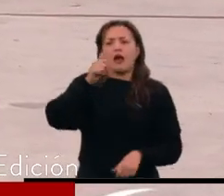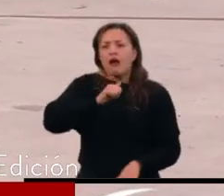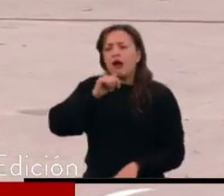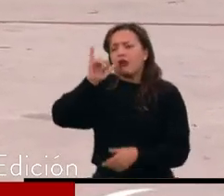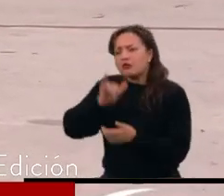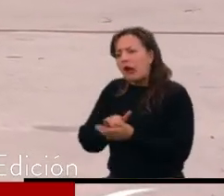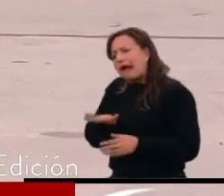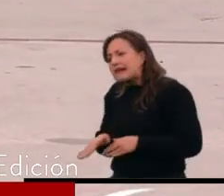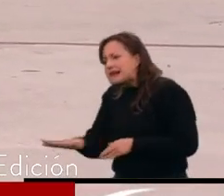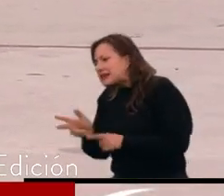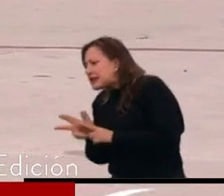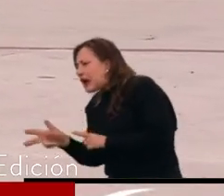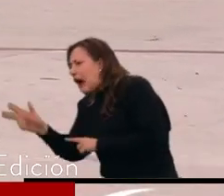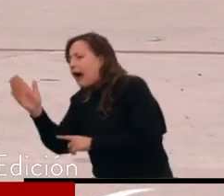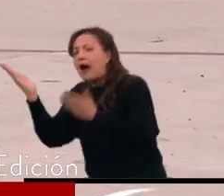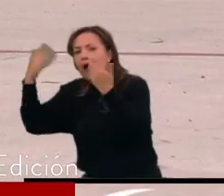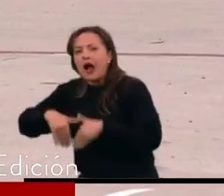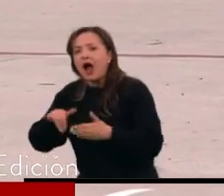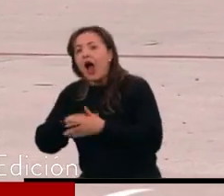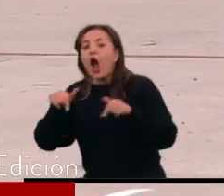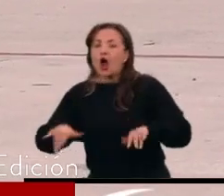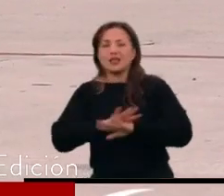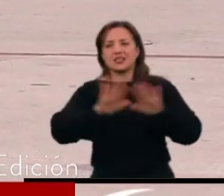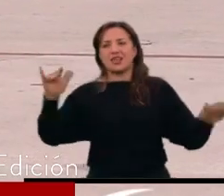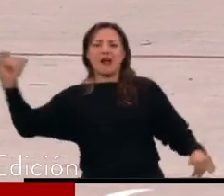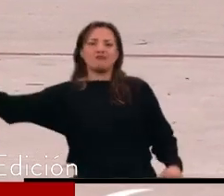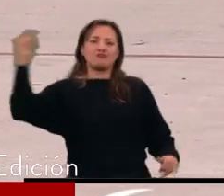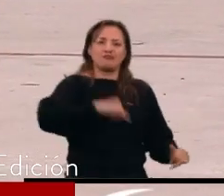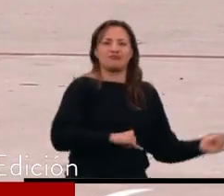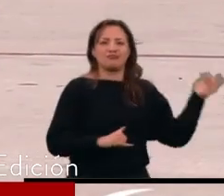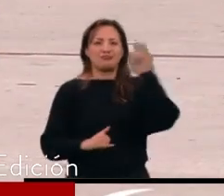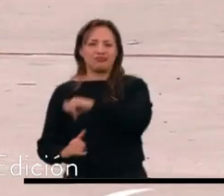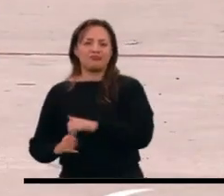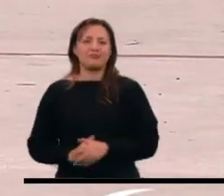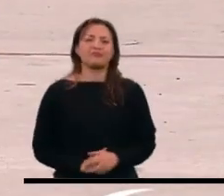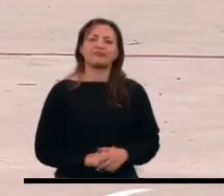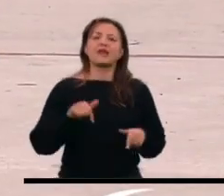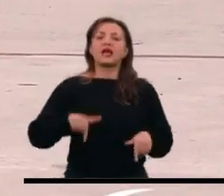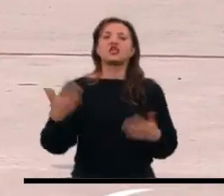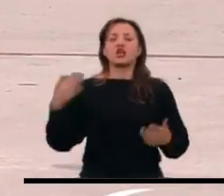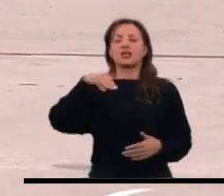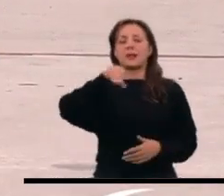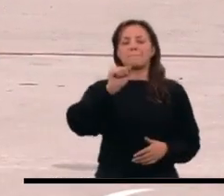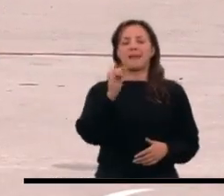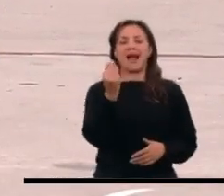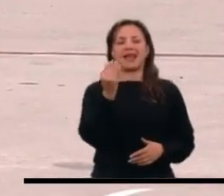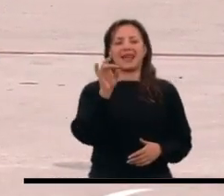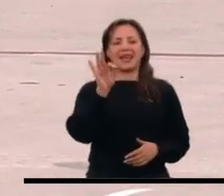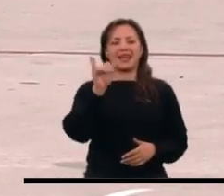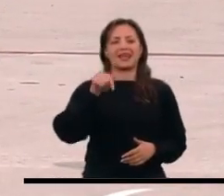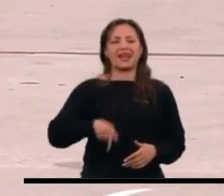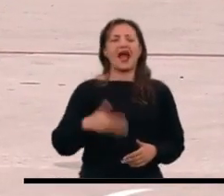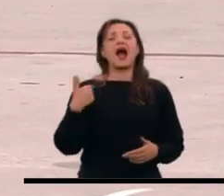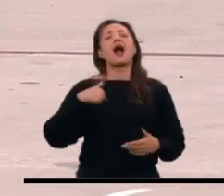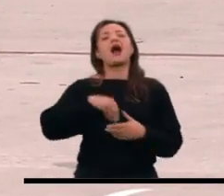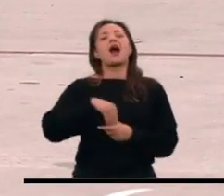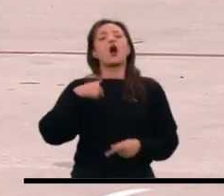pueden pasar de uno a otro lado y ponerle alas así a sus sueños desde maiquetía en Venezuela noticias Caracol